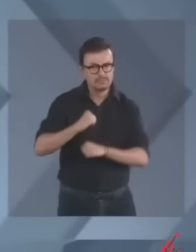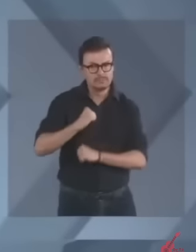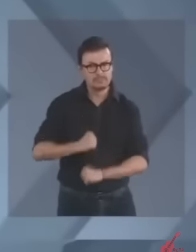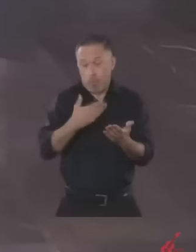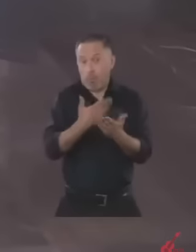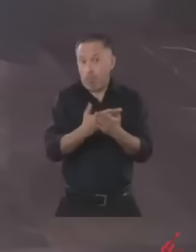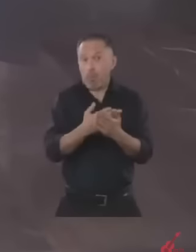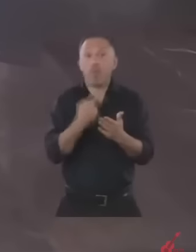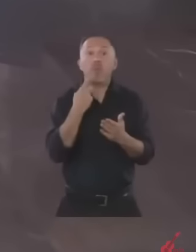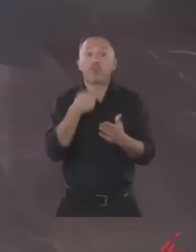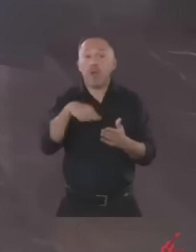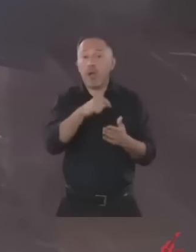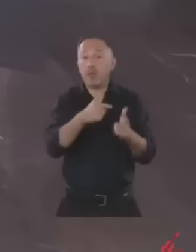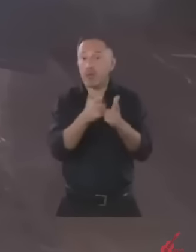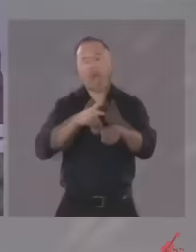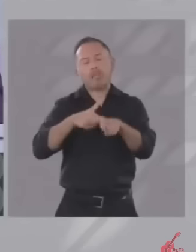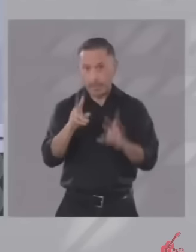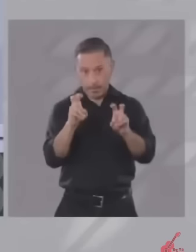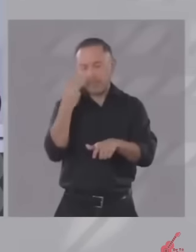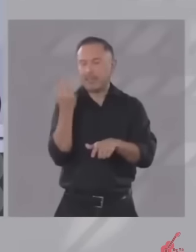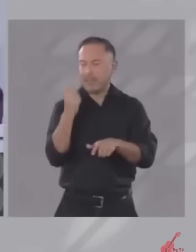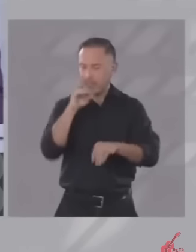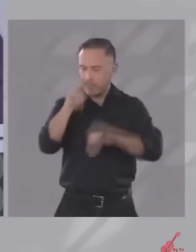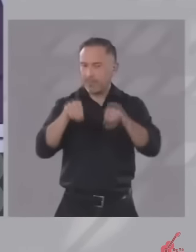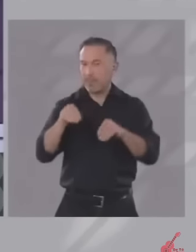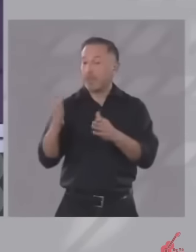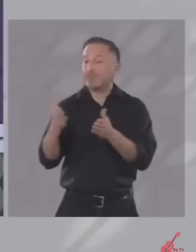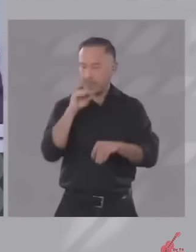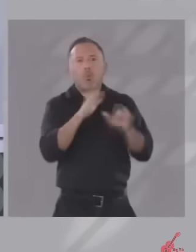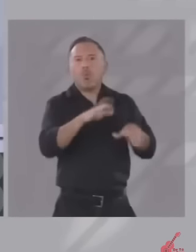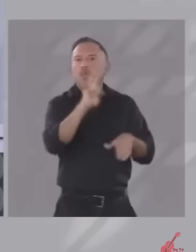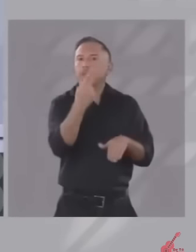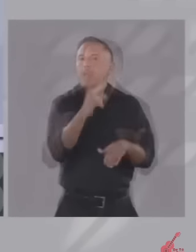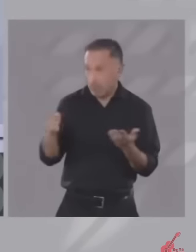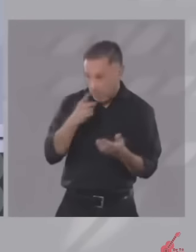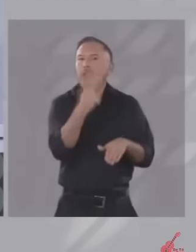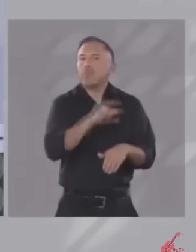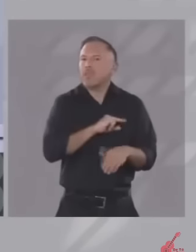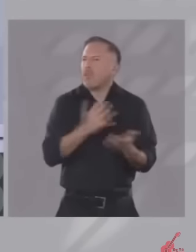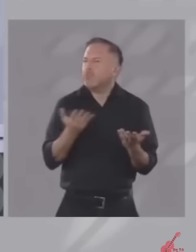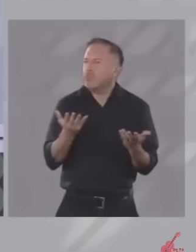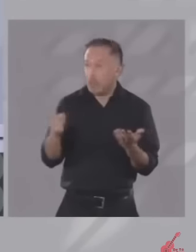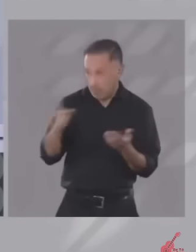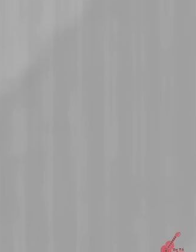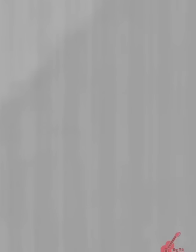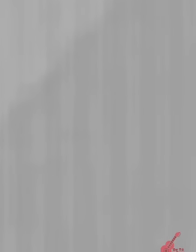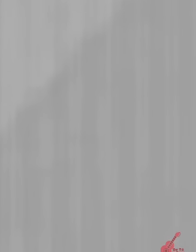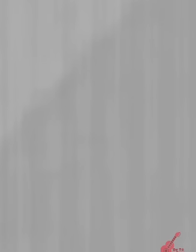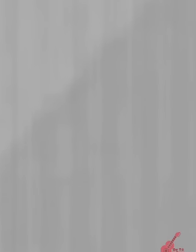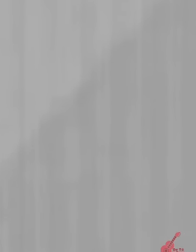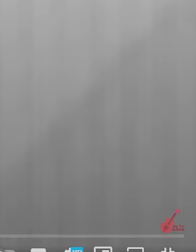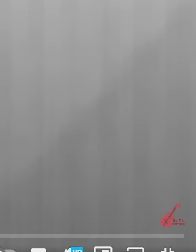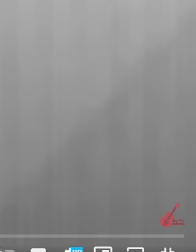la ciudadanía. Comenzamos, Jorge Maynes. Si el sexo es un derecho, ¿por qué me redujeron el pito en 15%?